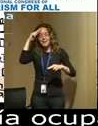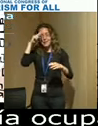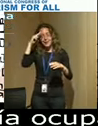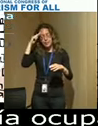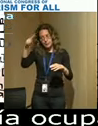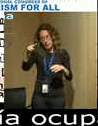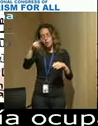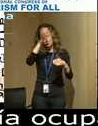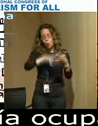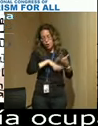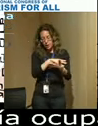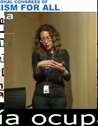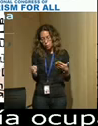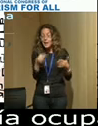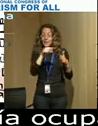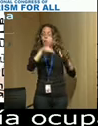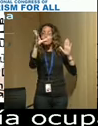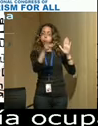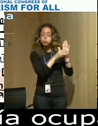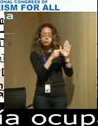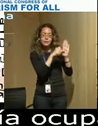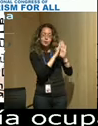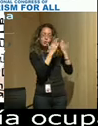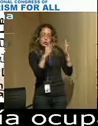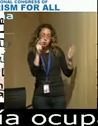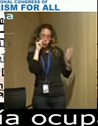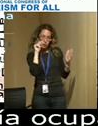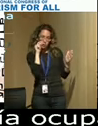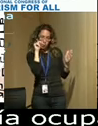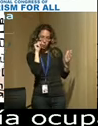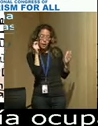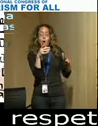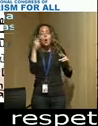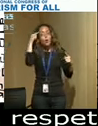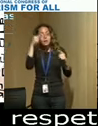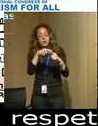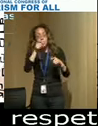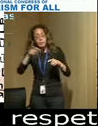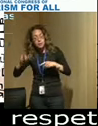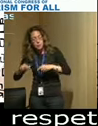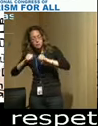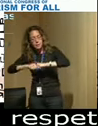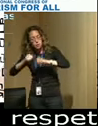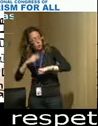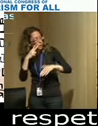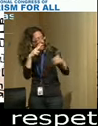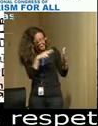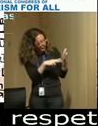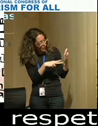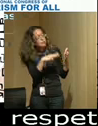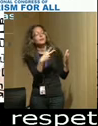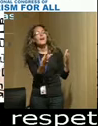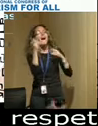condicionantes deben quedar reflejados además en los folletos turísticos para que las personas tengan conocimiento del grado de dificultad de las actividades que van a